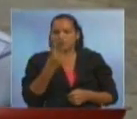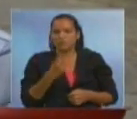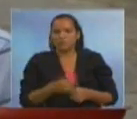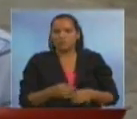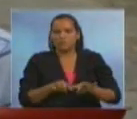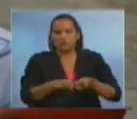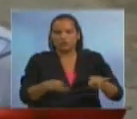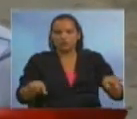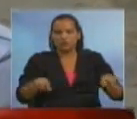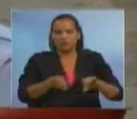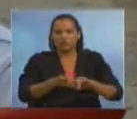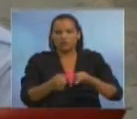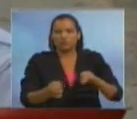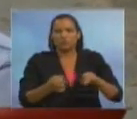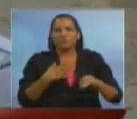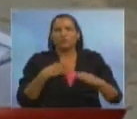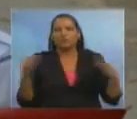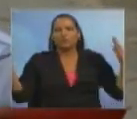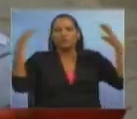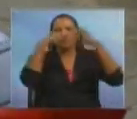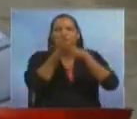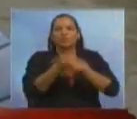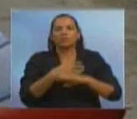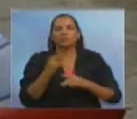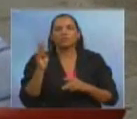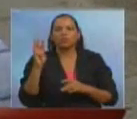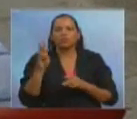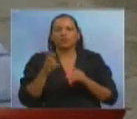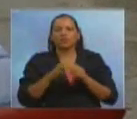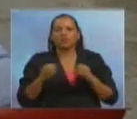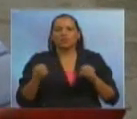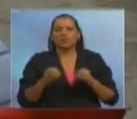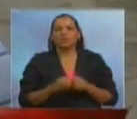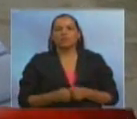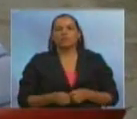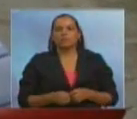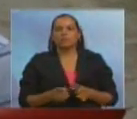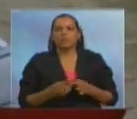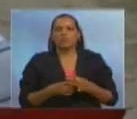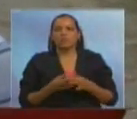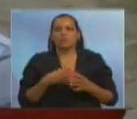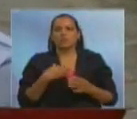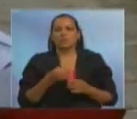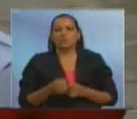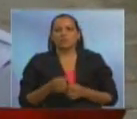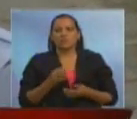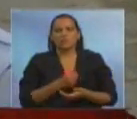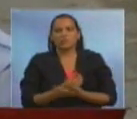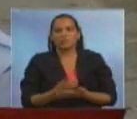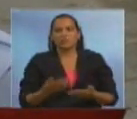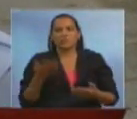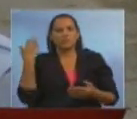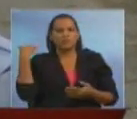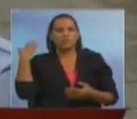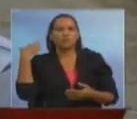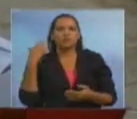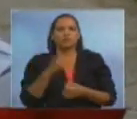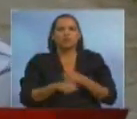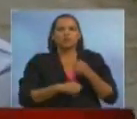la fisura, empezando prácticamente el puente como a unos 4 metros, ha empezado esto a irse. Pero esto no es cosa de ahorita, esto hace rato